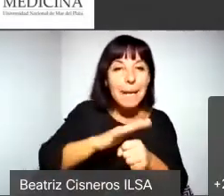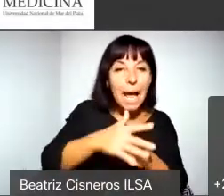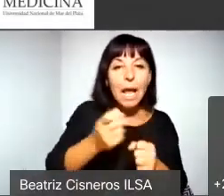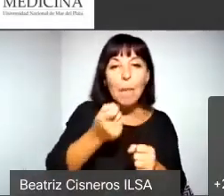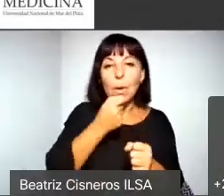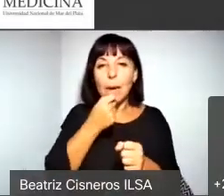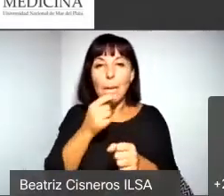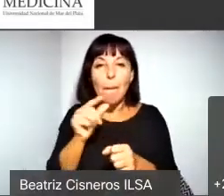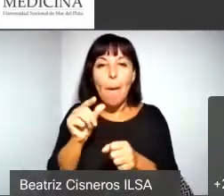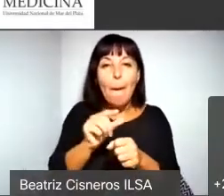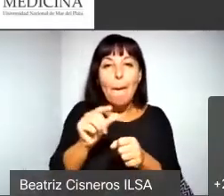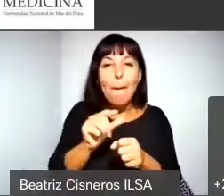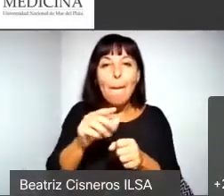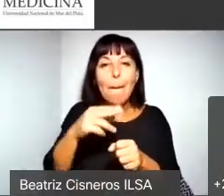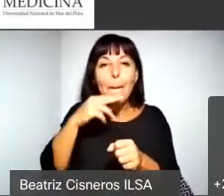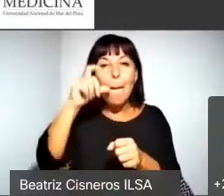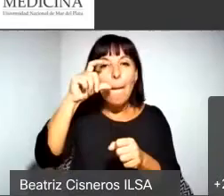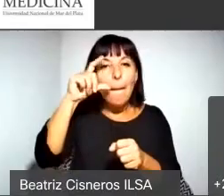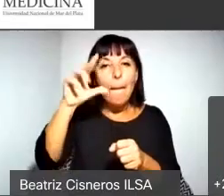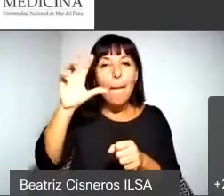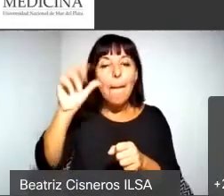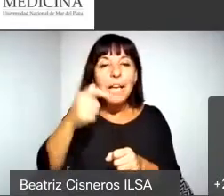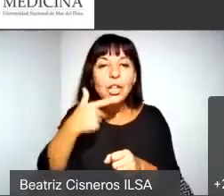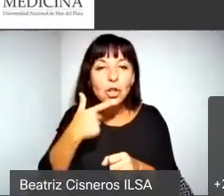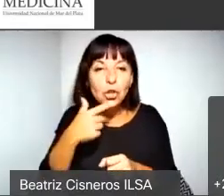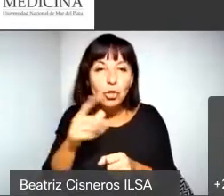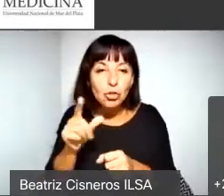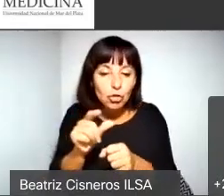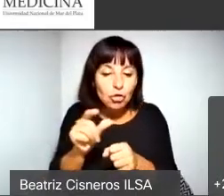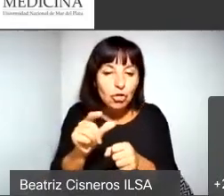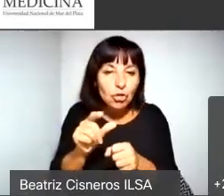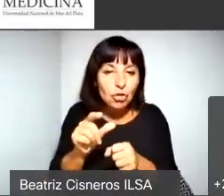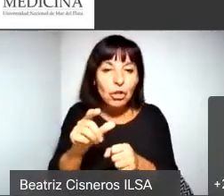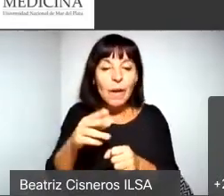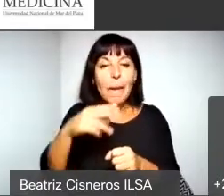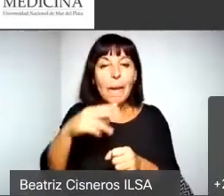microvellosidades o los estereocilios.